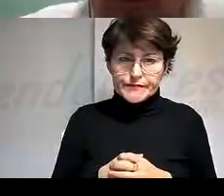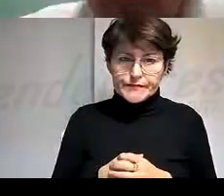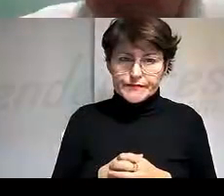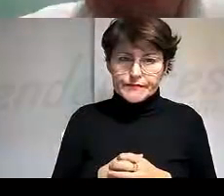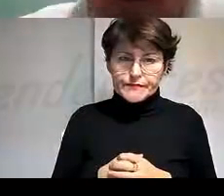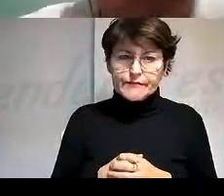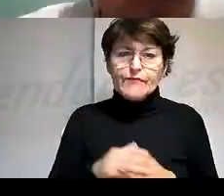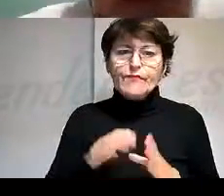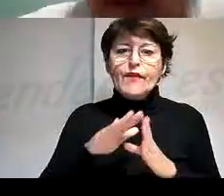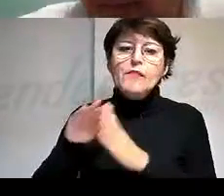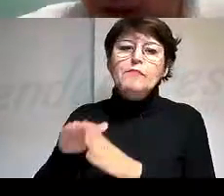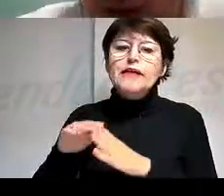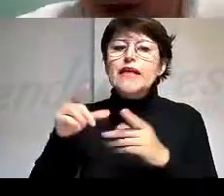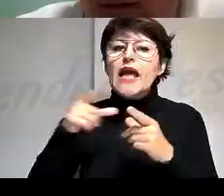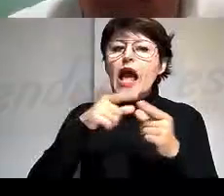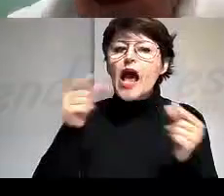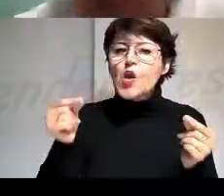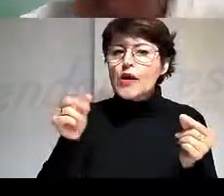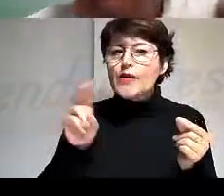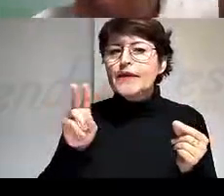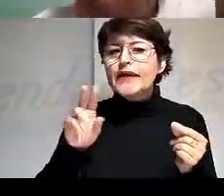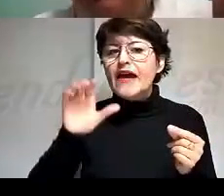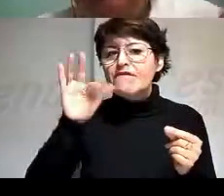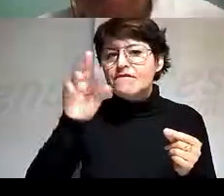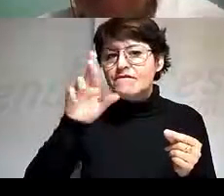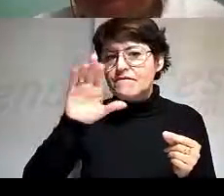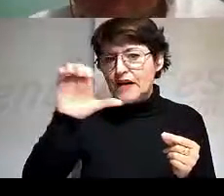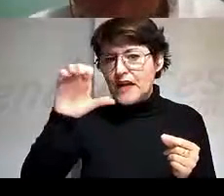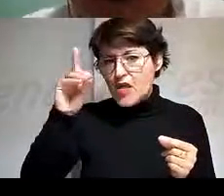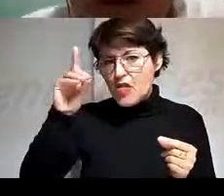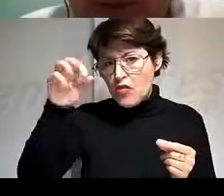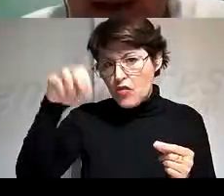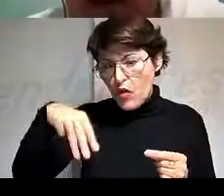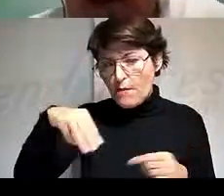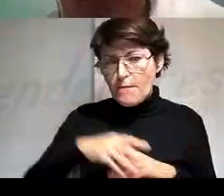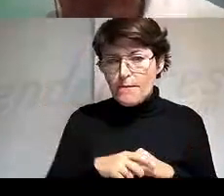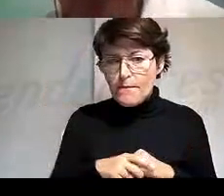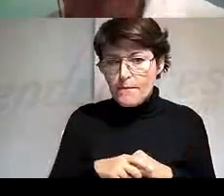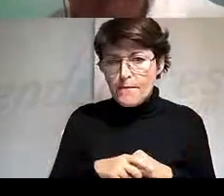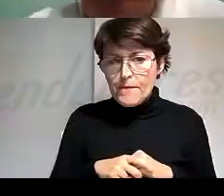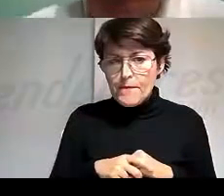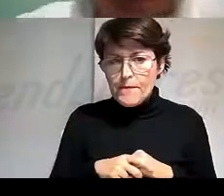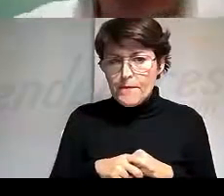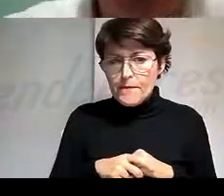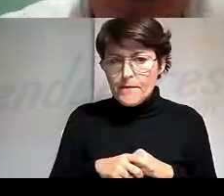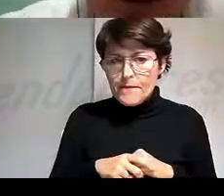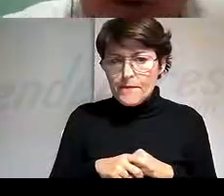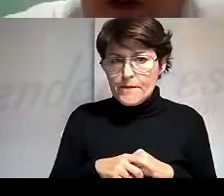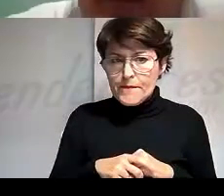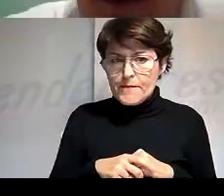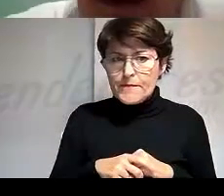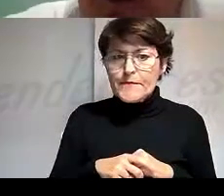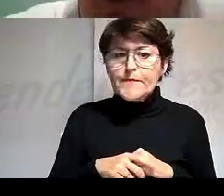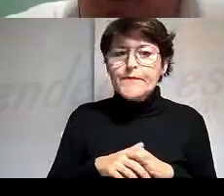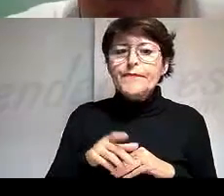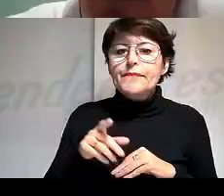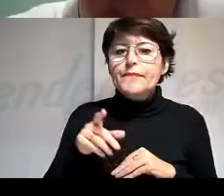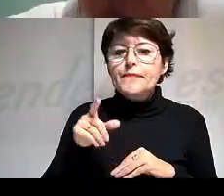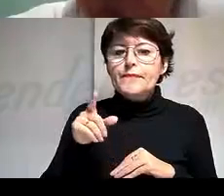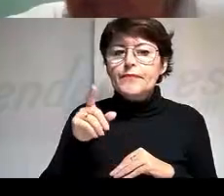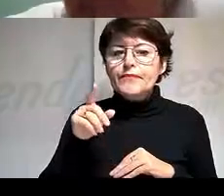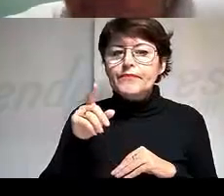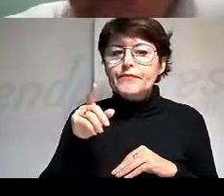El aloe vera freedom. Bueno, el aloe vera, hemos elegido el aloe vera freedom porque además lleva sulfato de glucosamina y sulfato